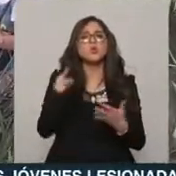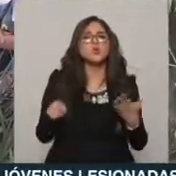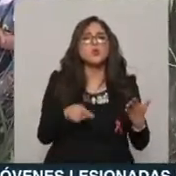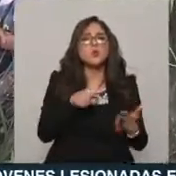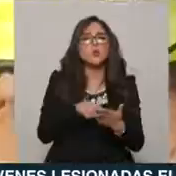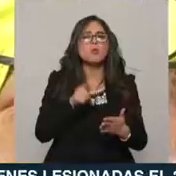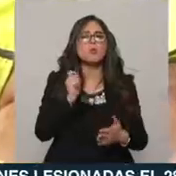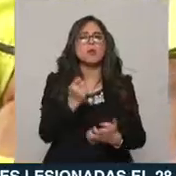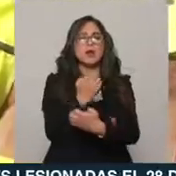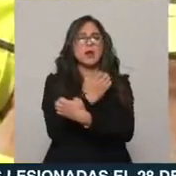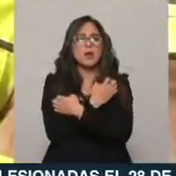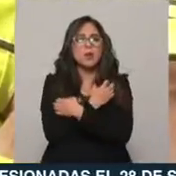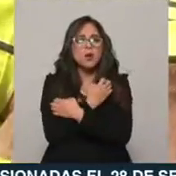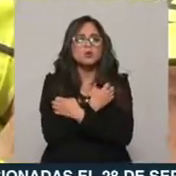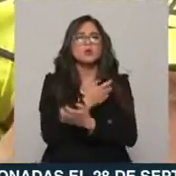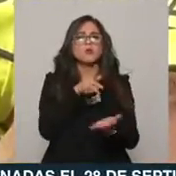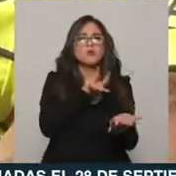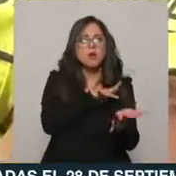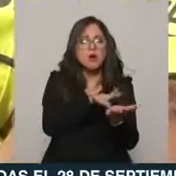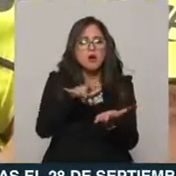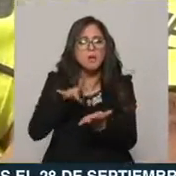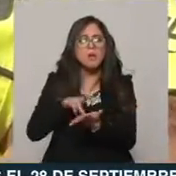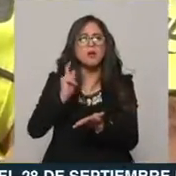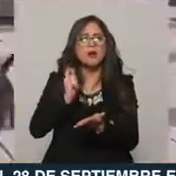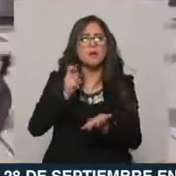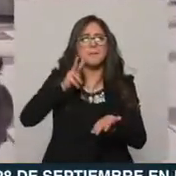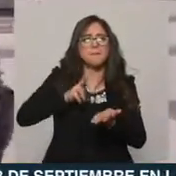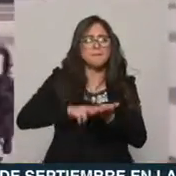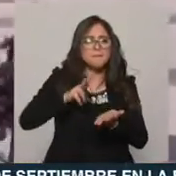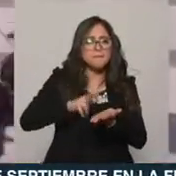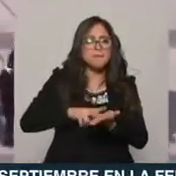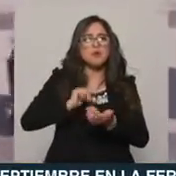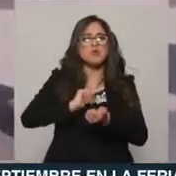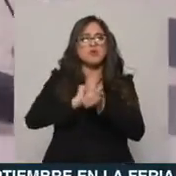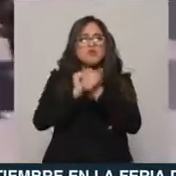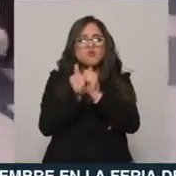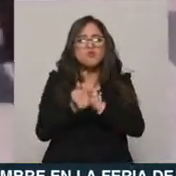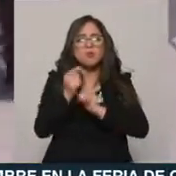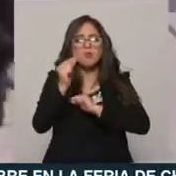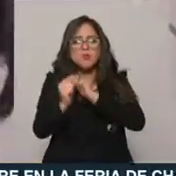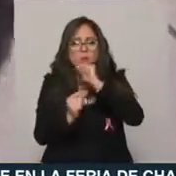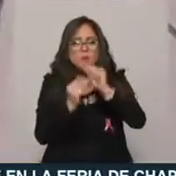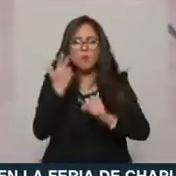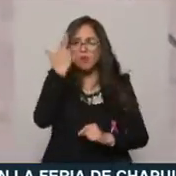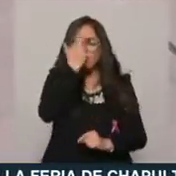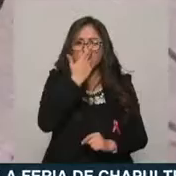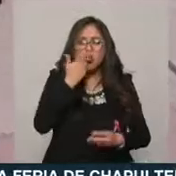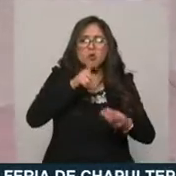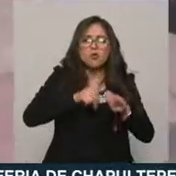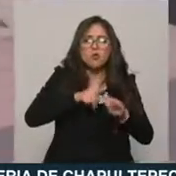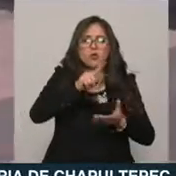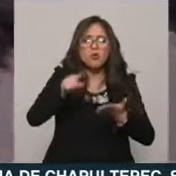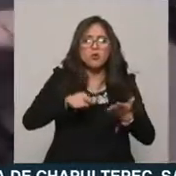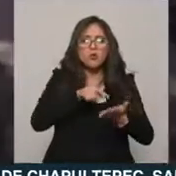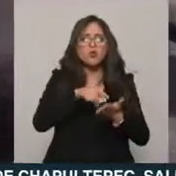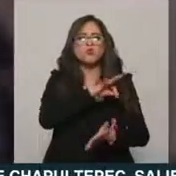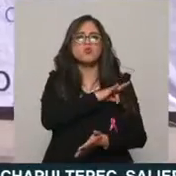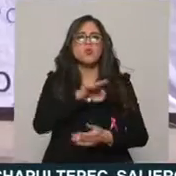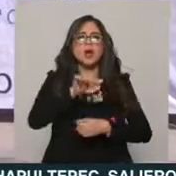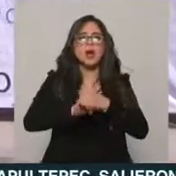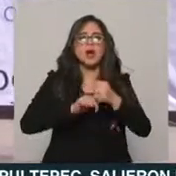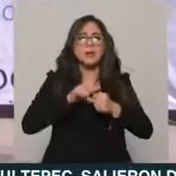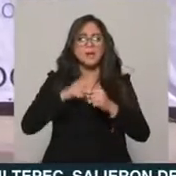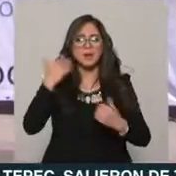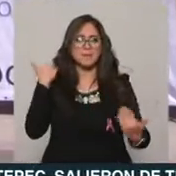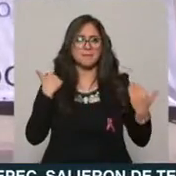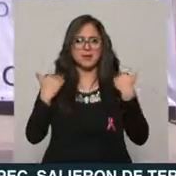de educación y de fortalecimiento de valores y señaló que se están analizando los lugares donde se llevaría a cabo el paseo. En